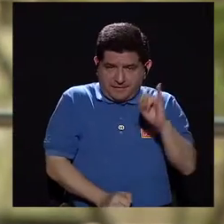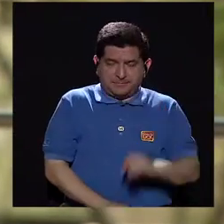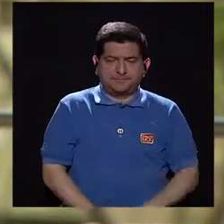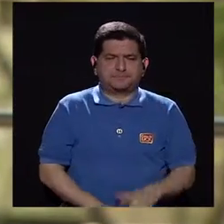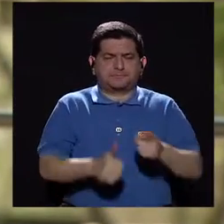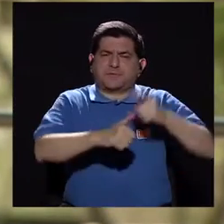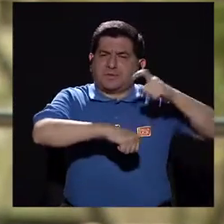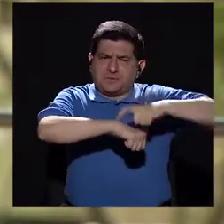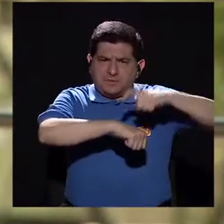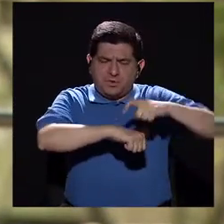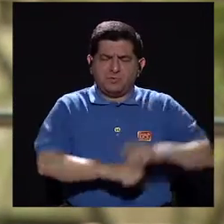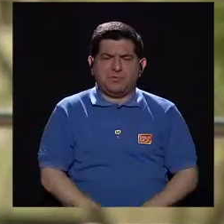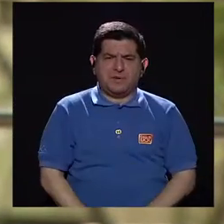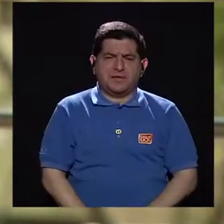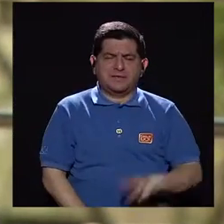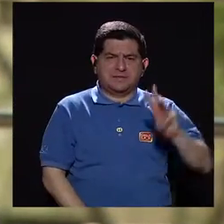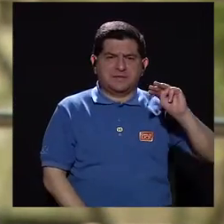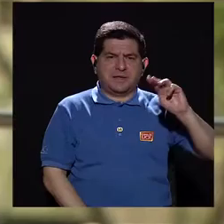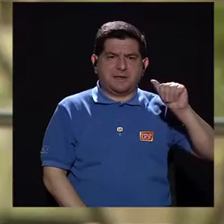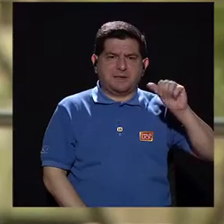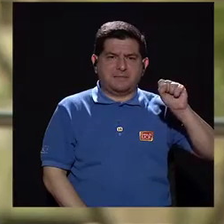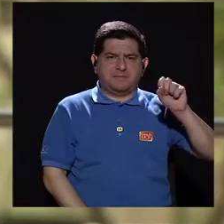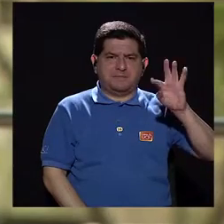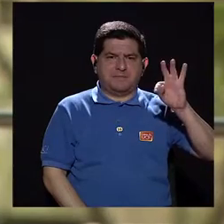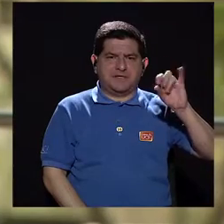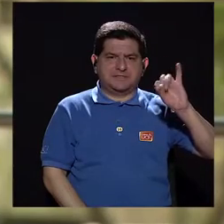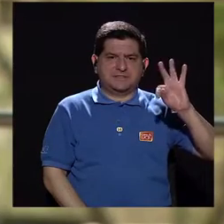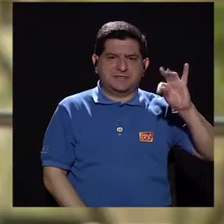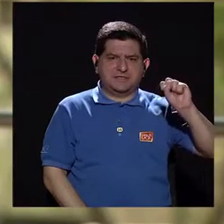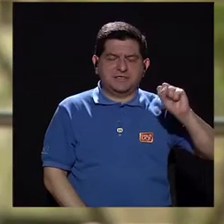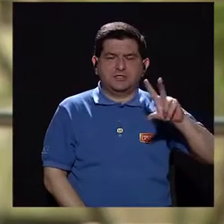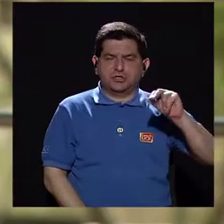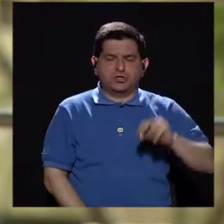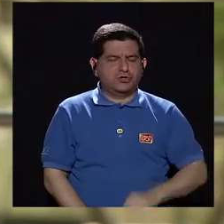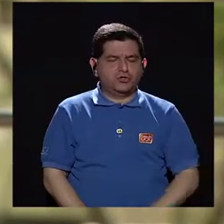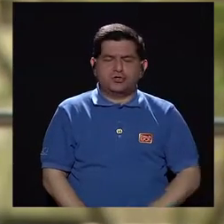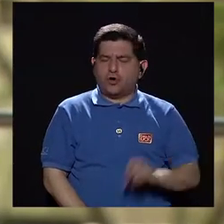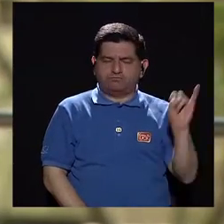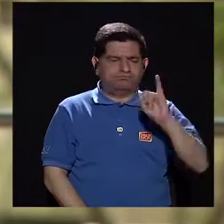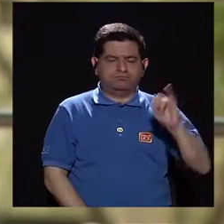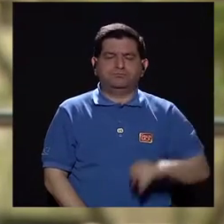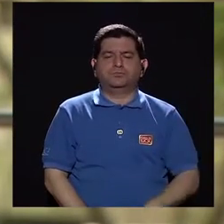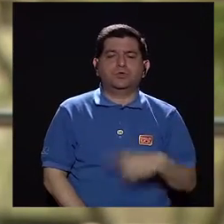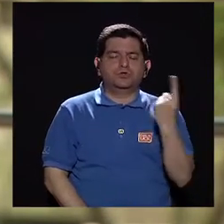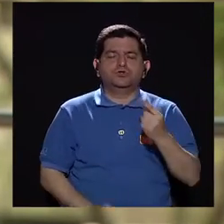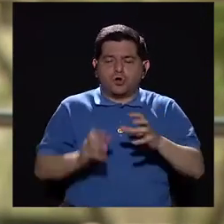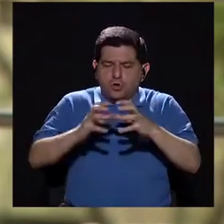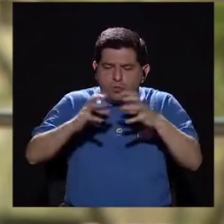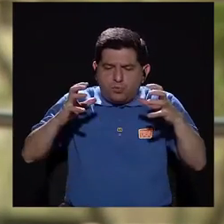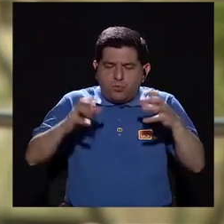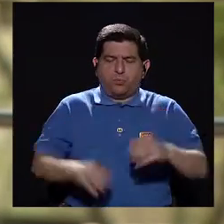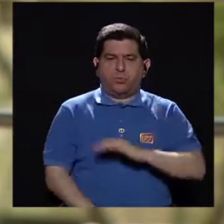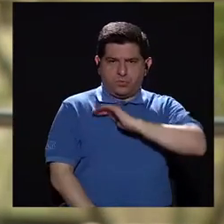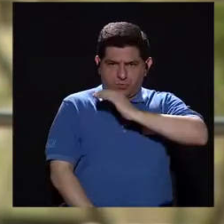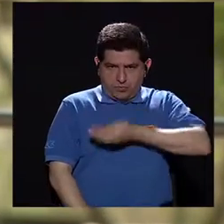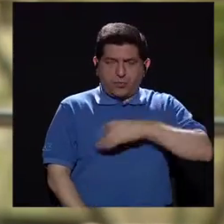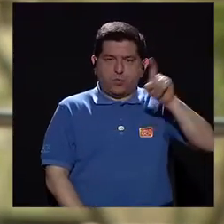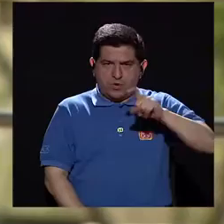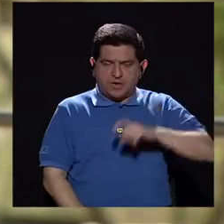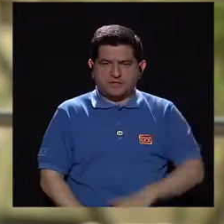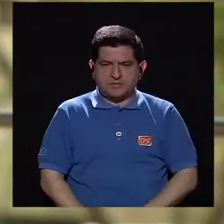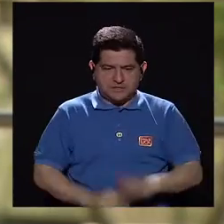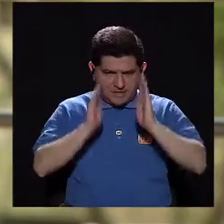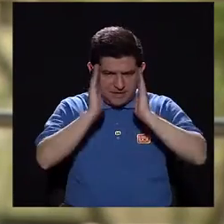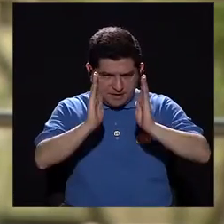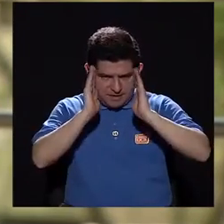En los primeros estadios, las mastitis no son infecciosas, son un proceso inflamatorio del tejido en la cual hay que